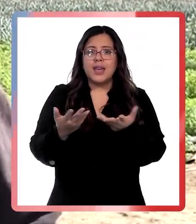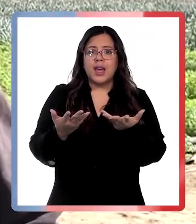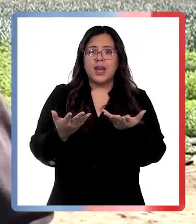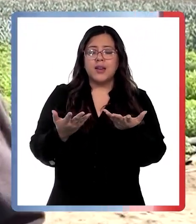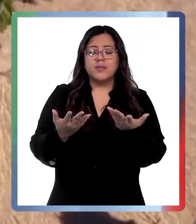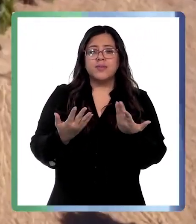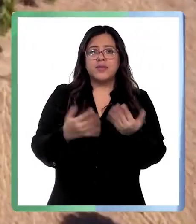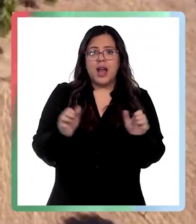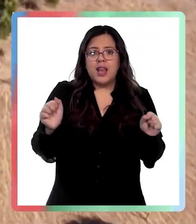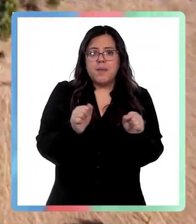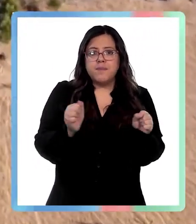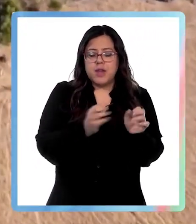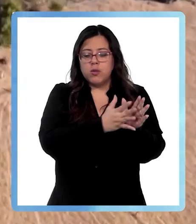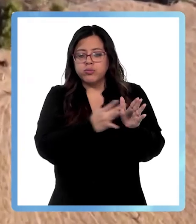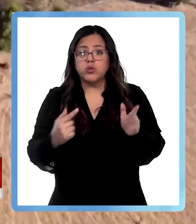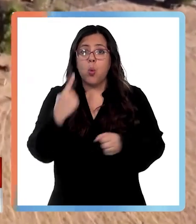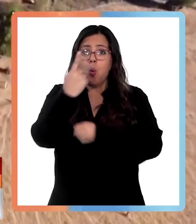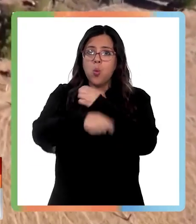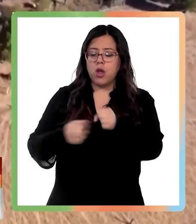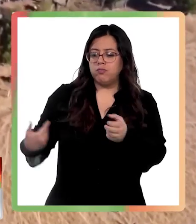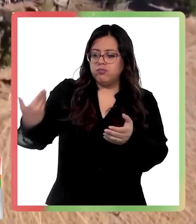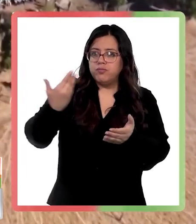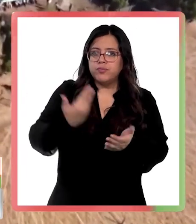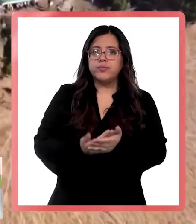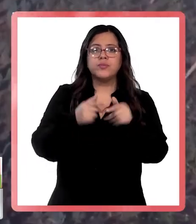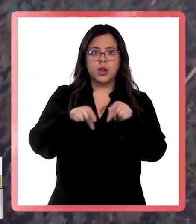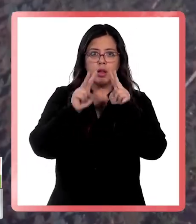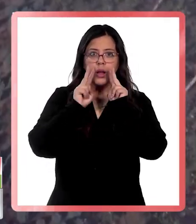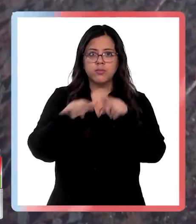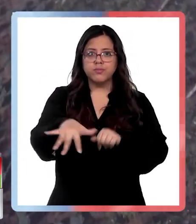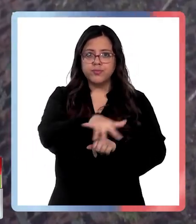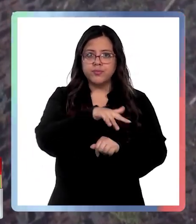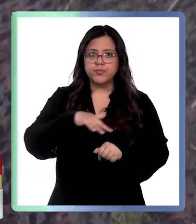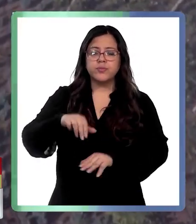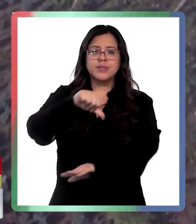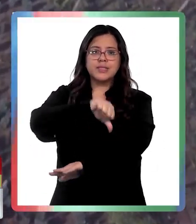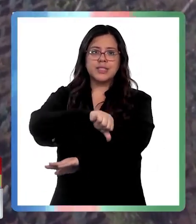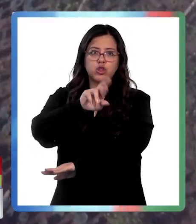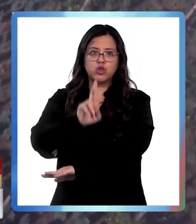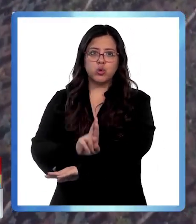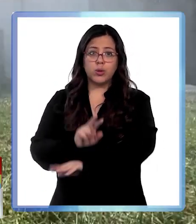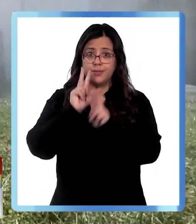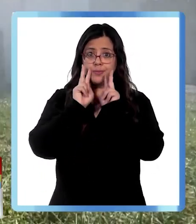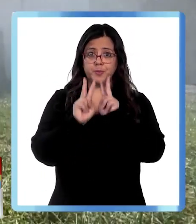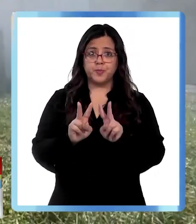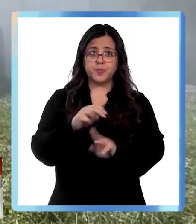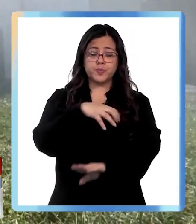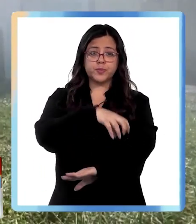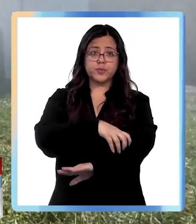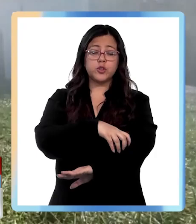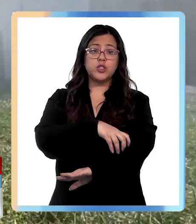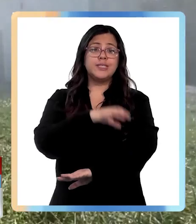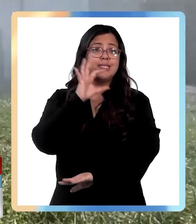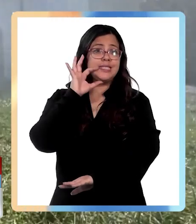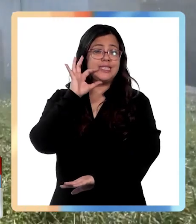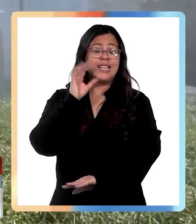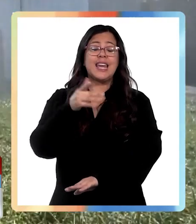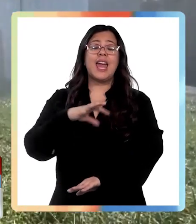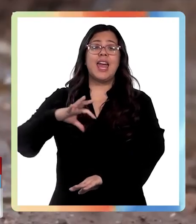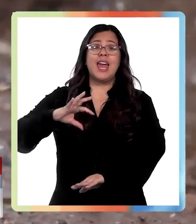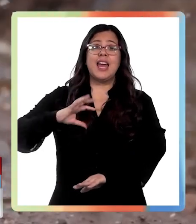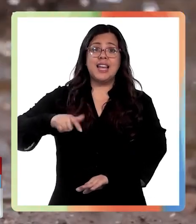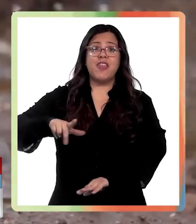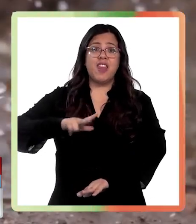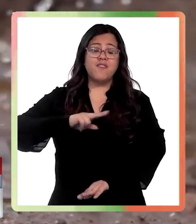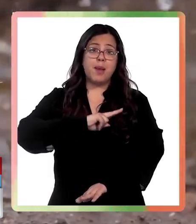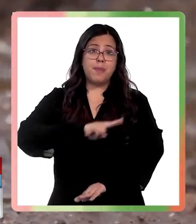la temporada. Pasado un año, este es el panorama de la zona centro-sur. Mire, en la región de Valparaíso, Araucanía